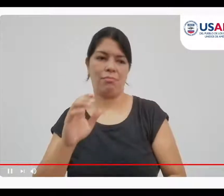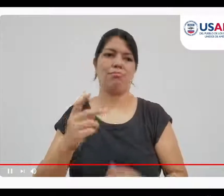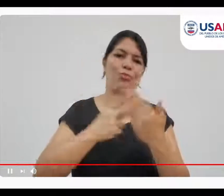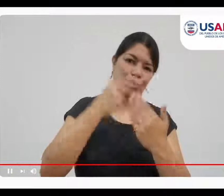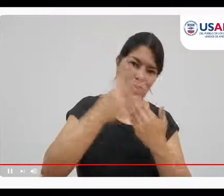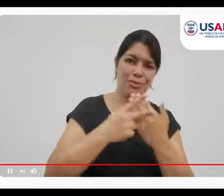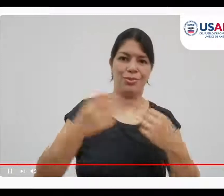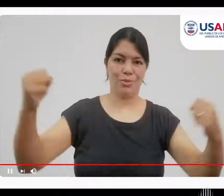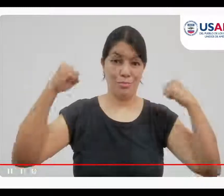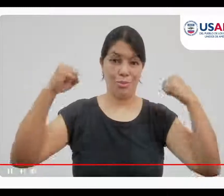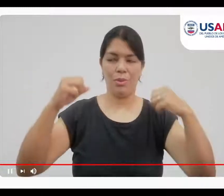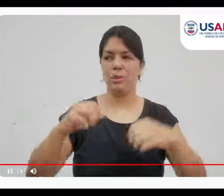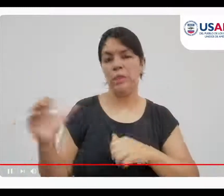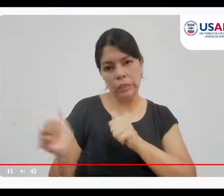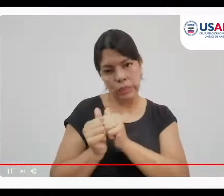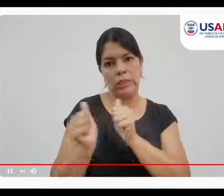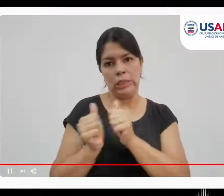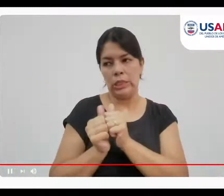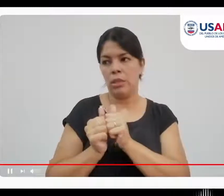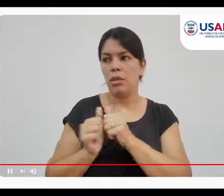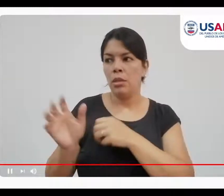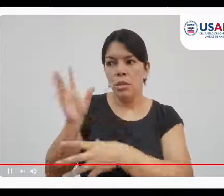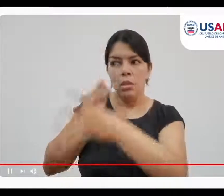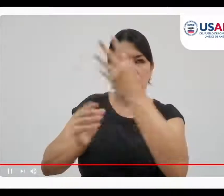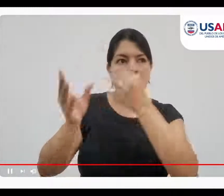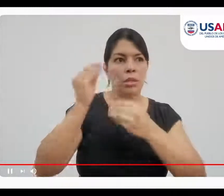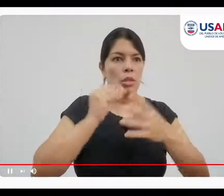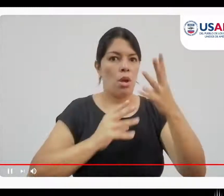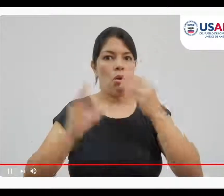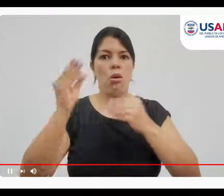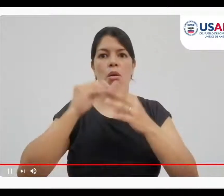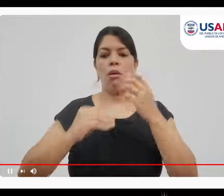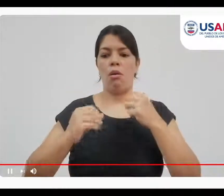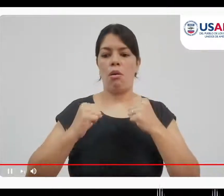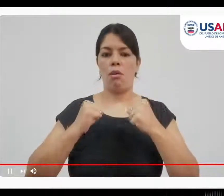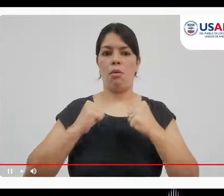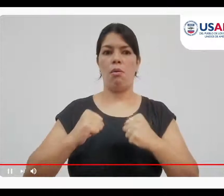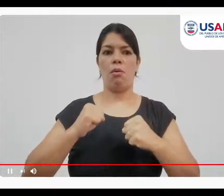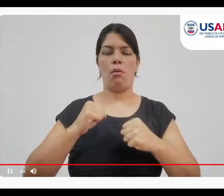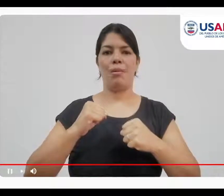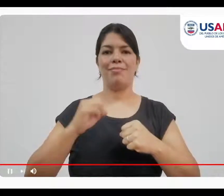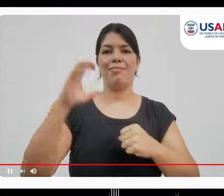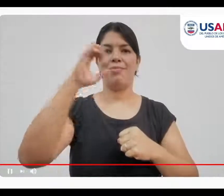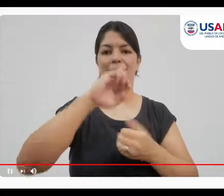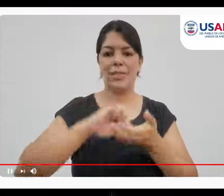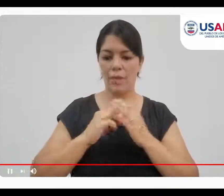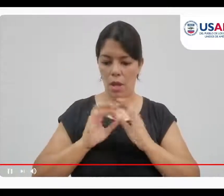y el de Sport Power. Pues eso nos permitió a nosotros empoderarnos, era de poder tener esa